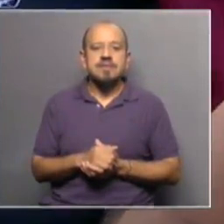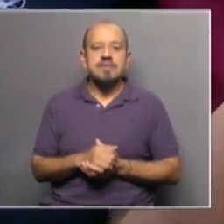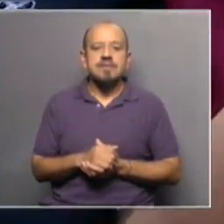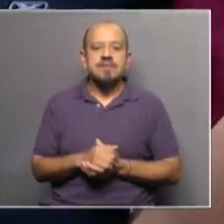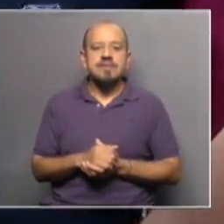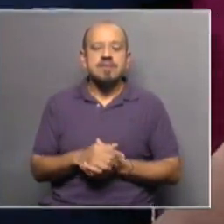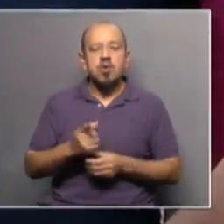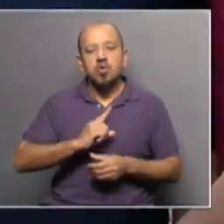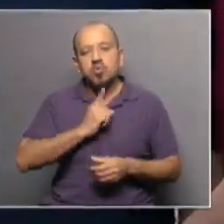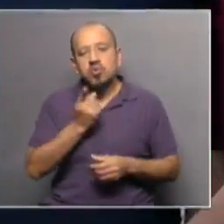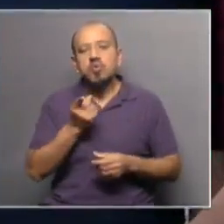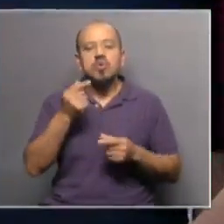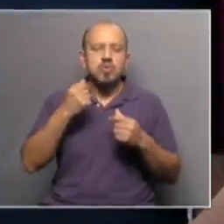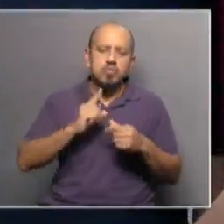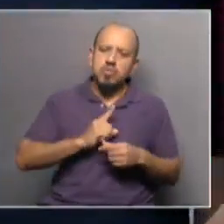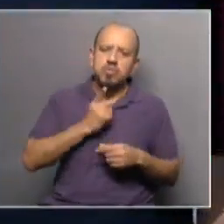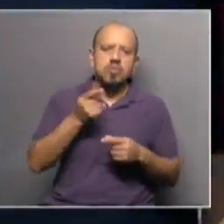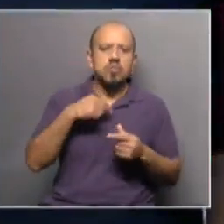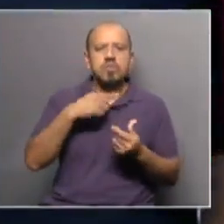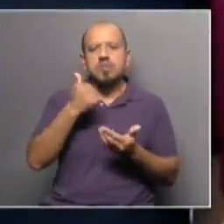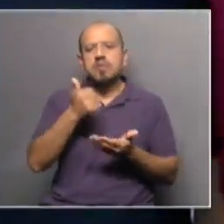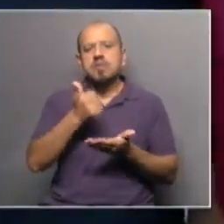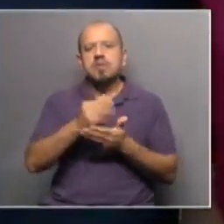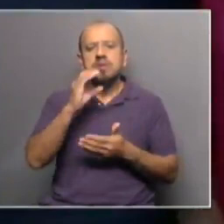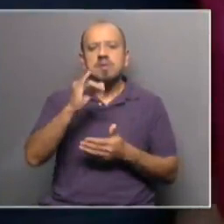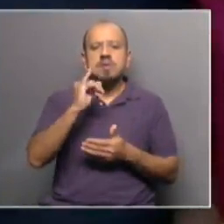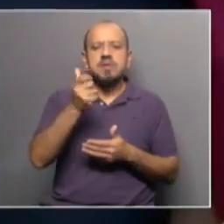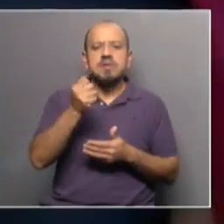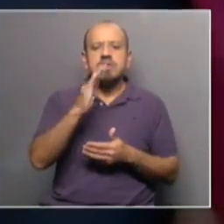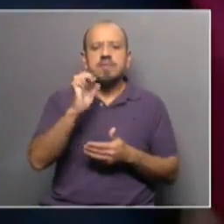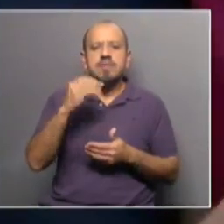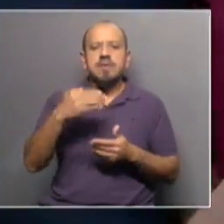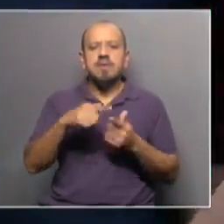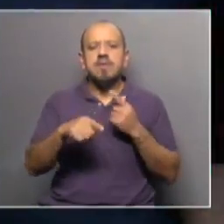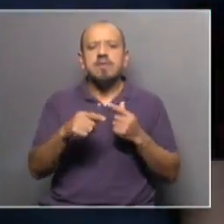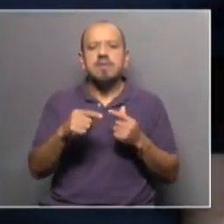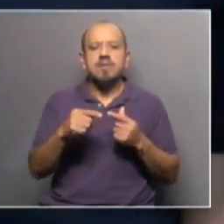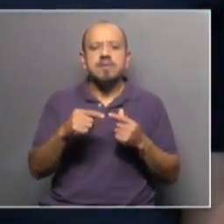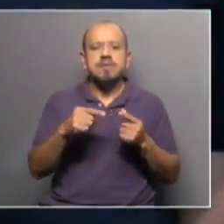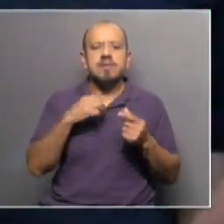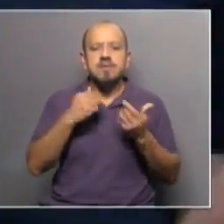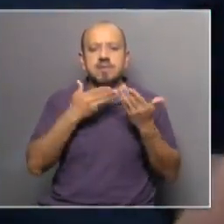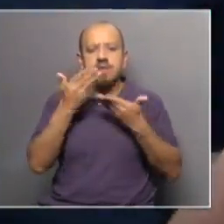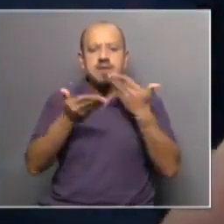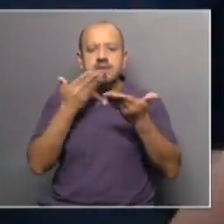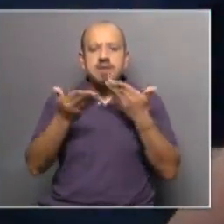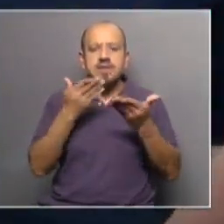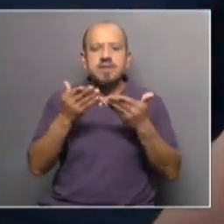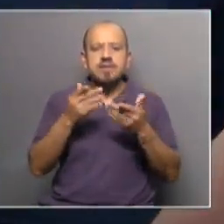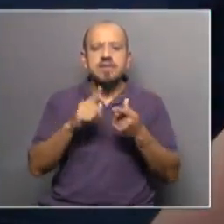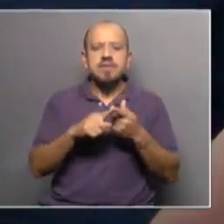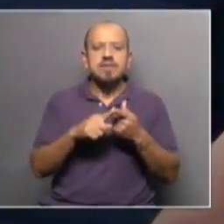este instituto, representar a CIAPEV. Y bueno, hemos cantado, hemos